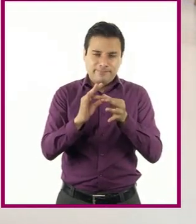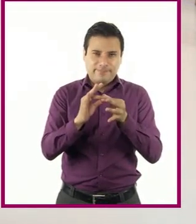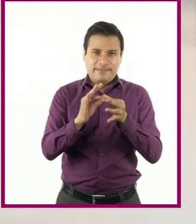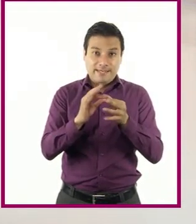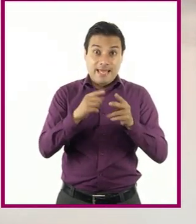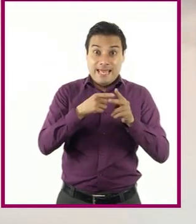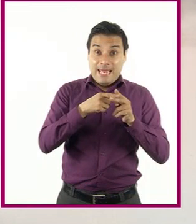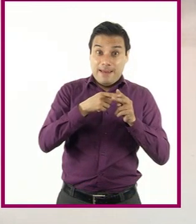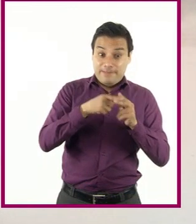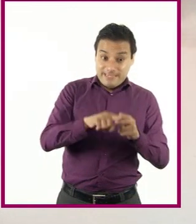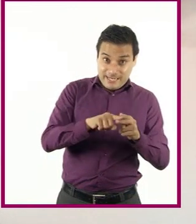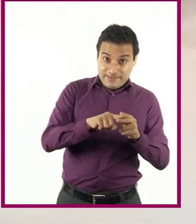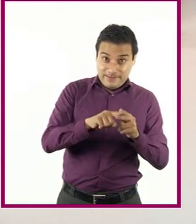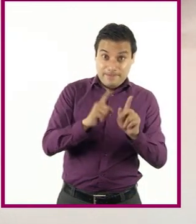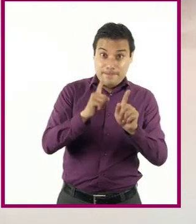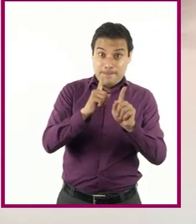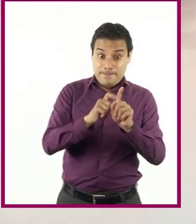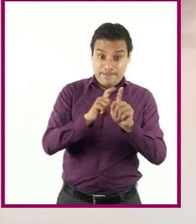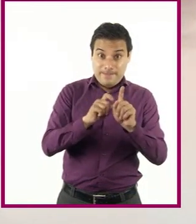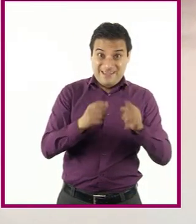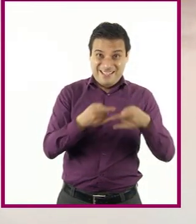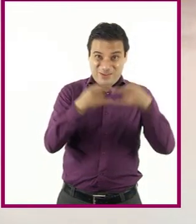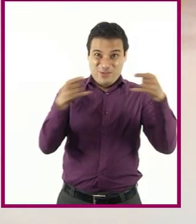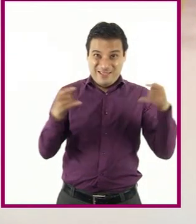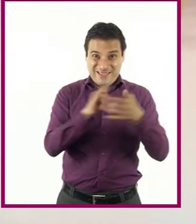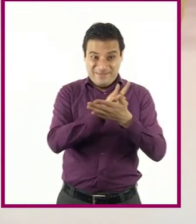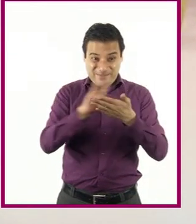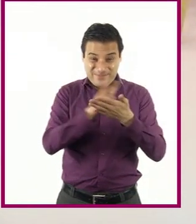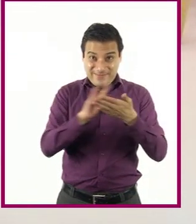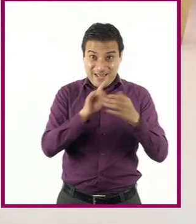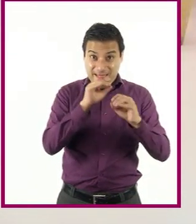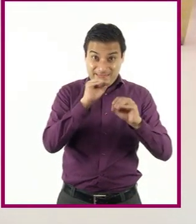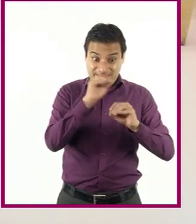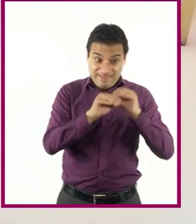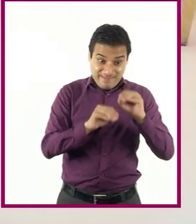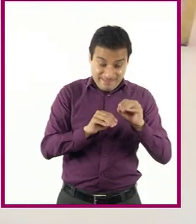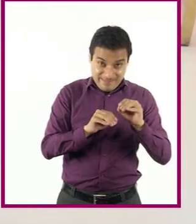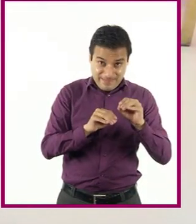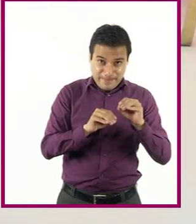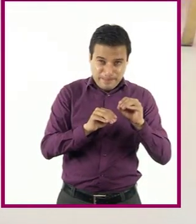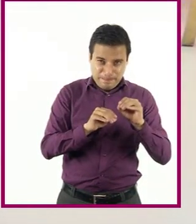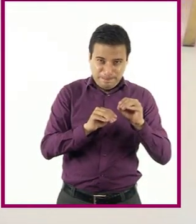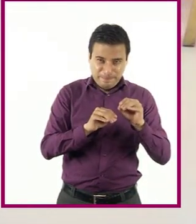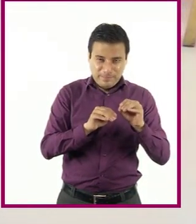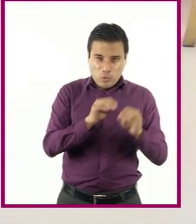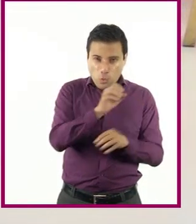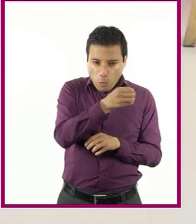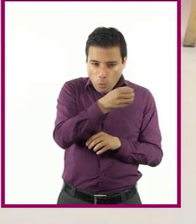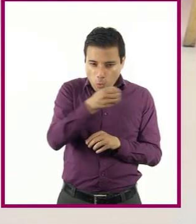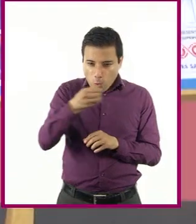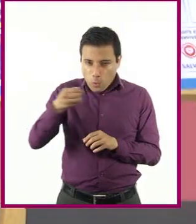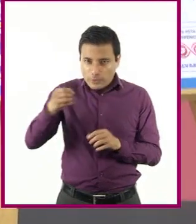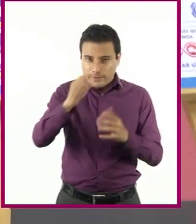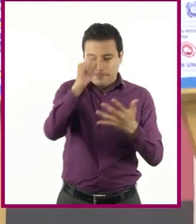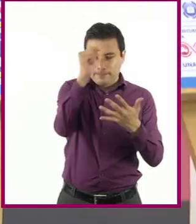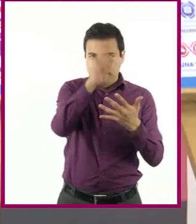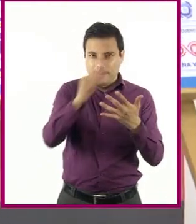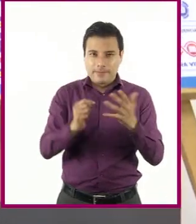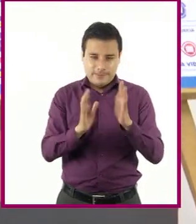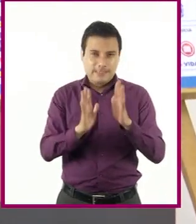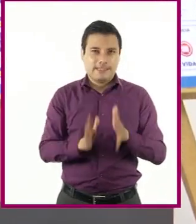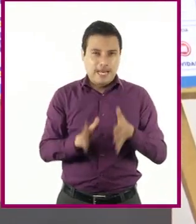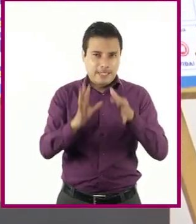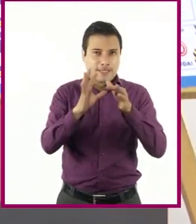de creación de una historieta. Pero, ¿han pensado o imaginado cómo es el